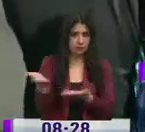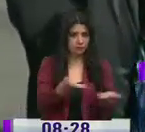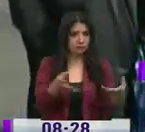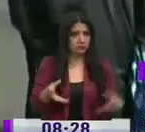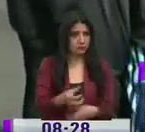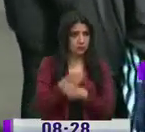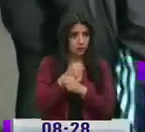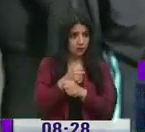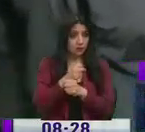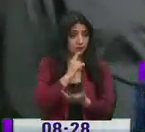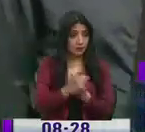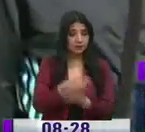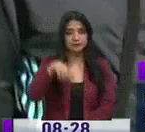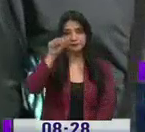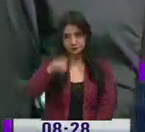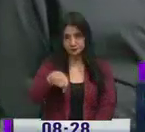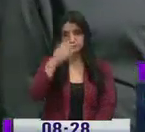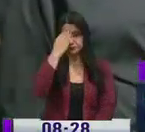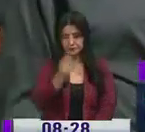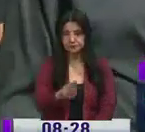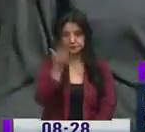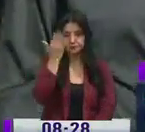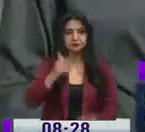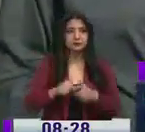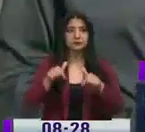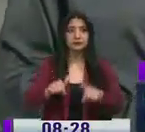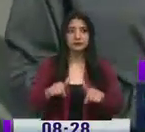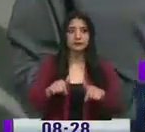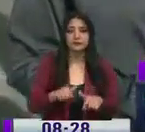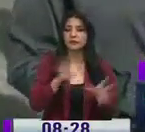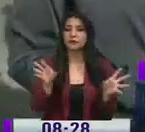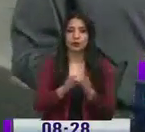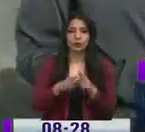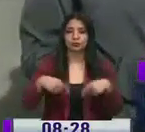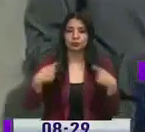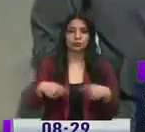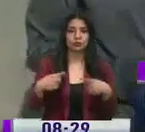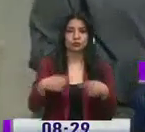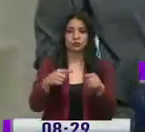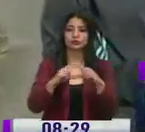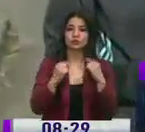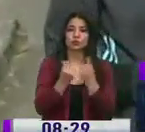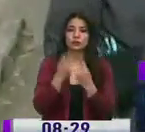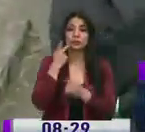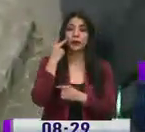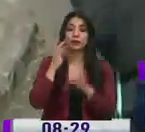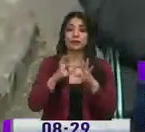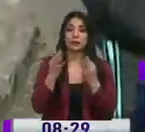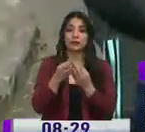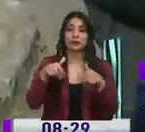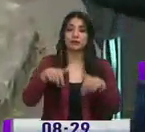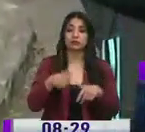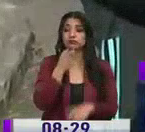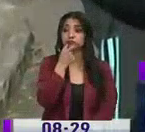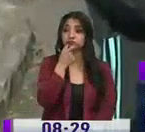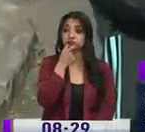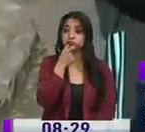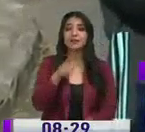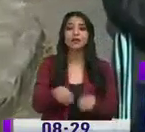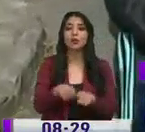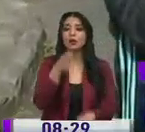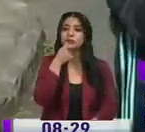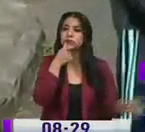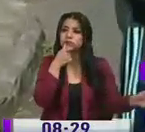los chicos. Sí, muy buenos días. Aquí todos los días hay brigadas de padres de familia que se ponen en estos lados de